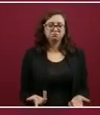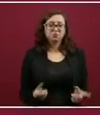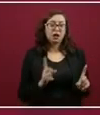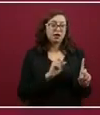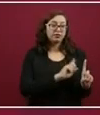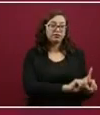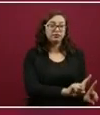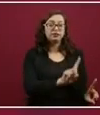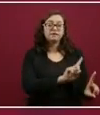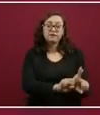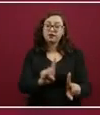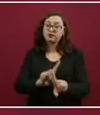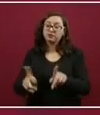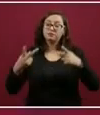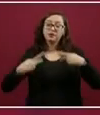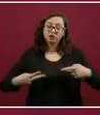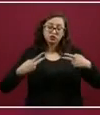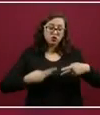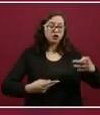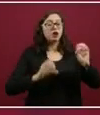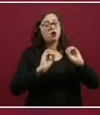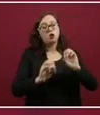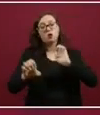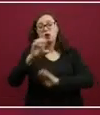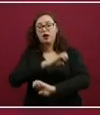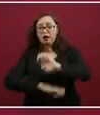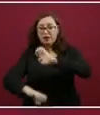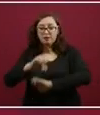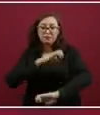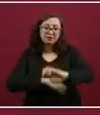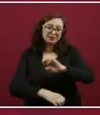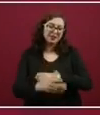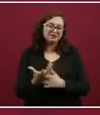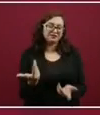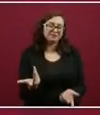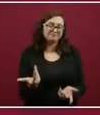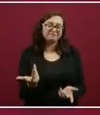personas físicas y morales, como se dice